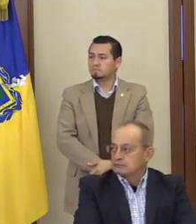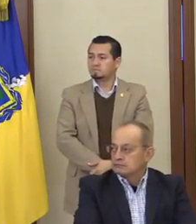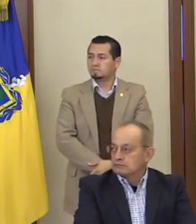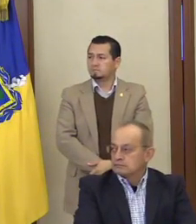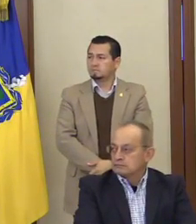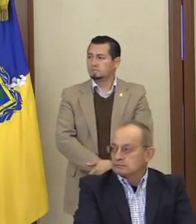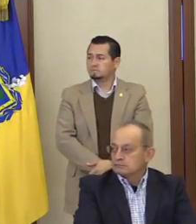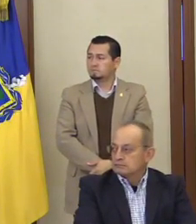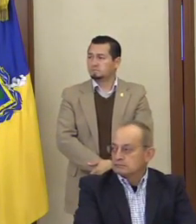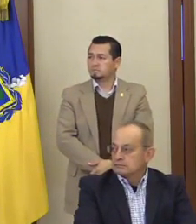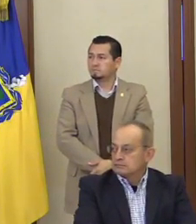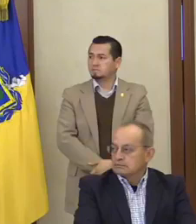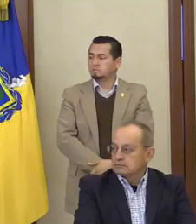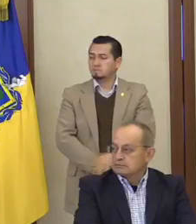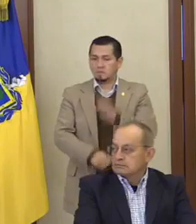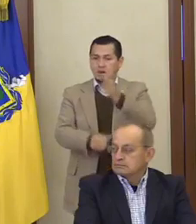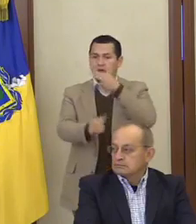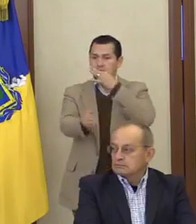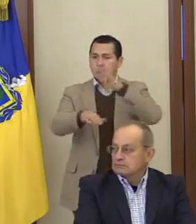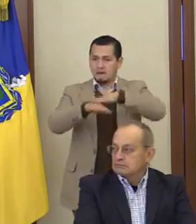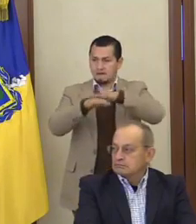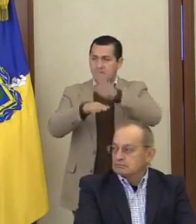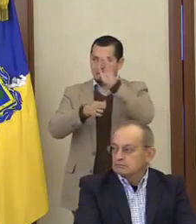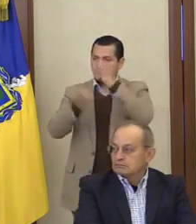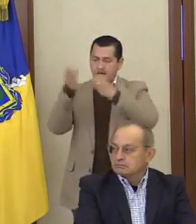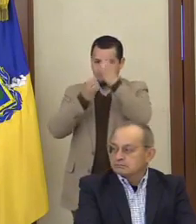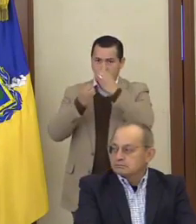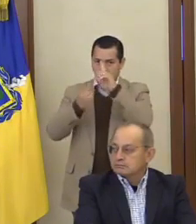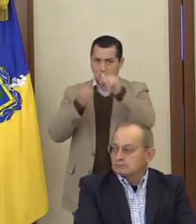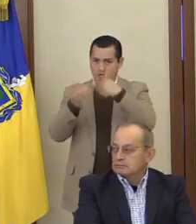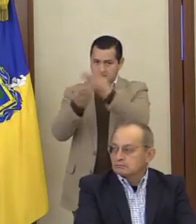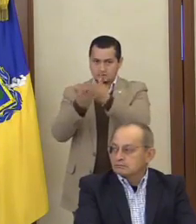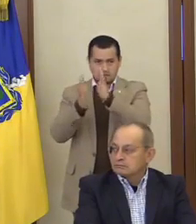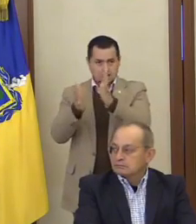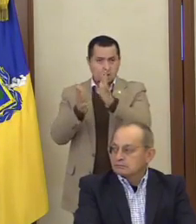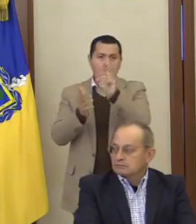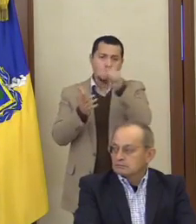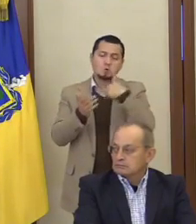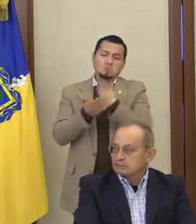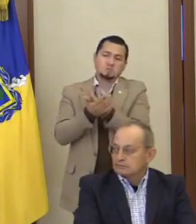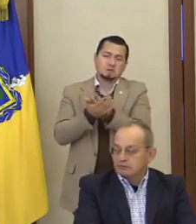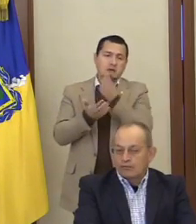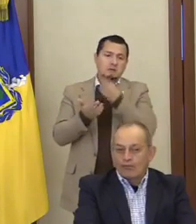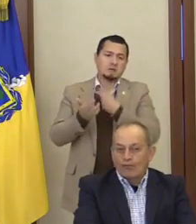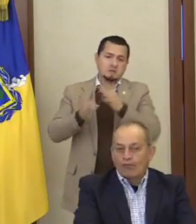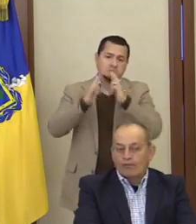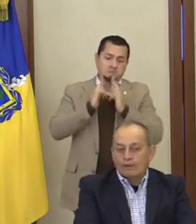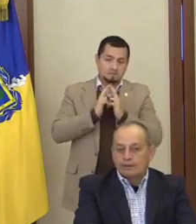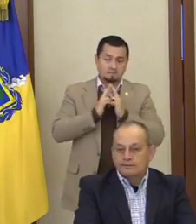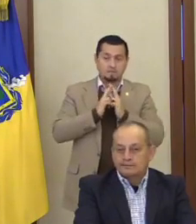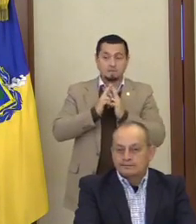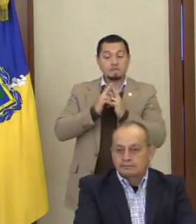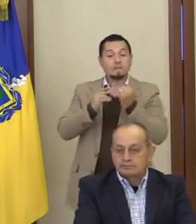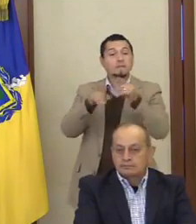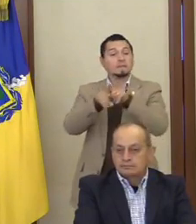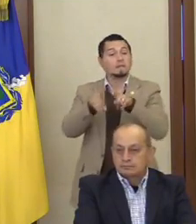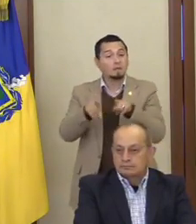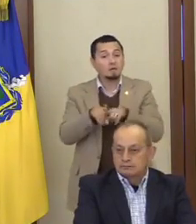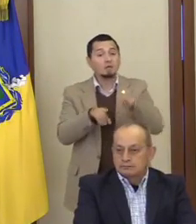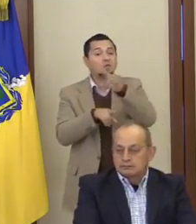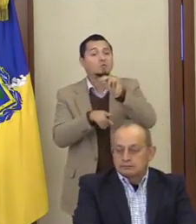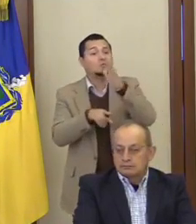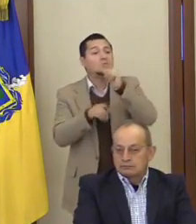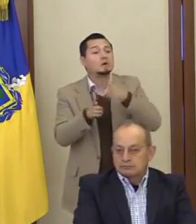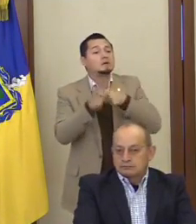bueno, sí, ya informé que el secretario de Seguridad ya está enterado de esta situación, esperaremos a ver qué instrucción nos dan. Y por supuesto, esto no se puede